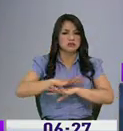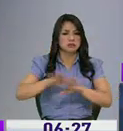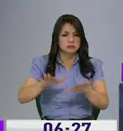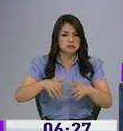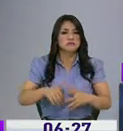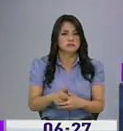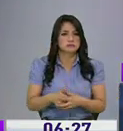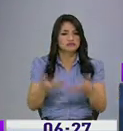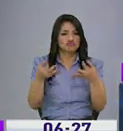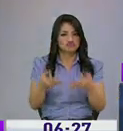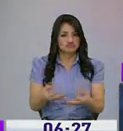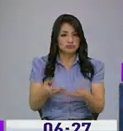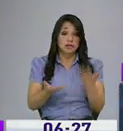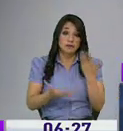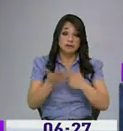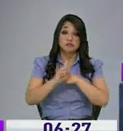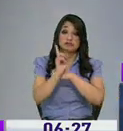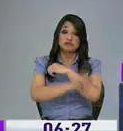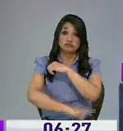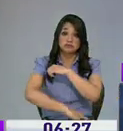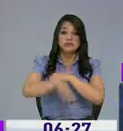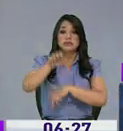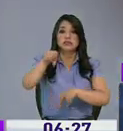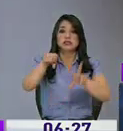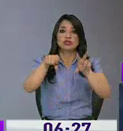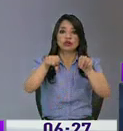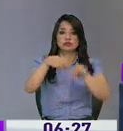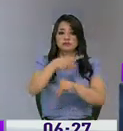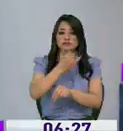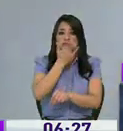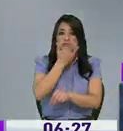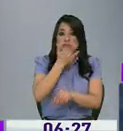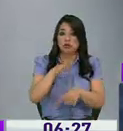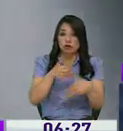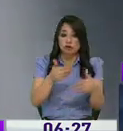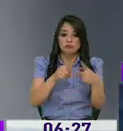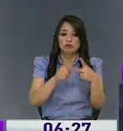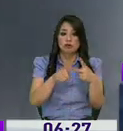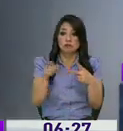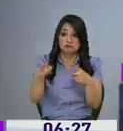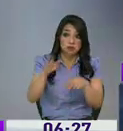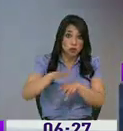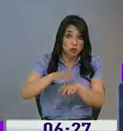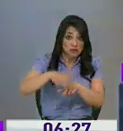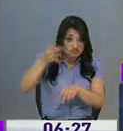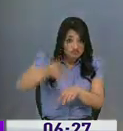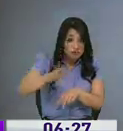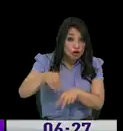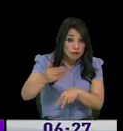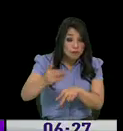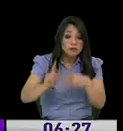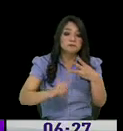para establecer, de ser el caso, la naturaleza de la falta, el grado de participación